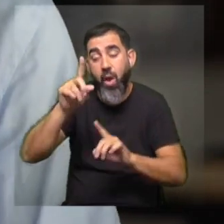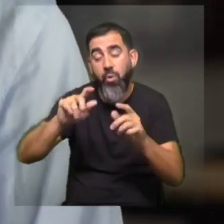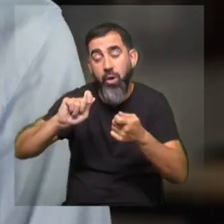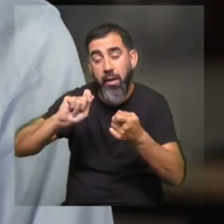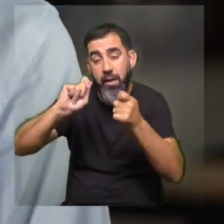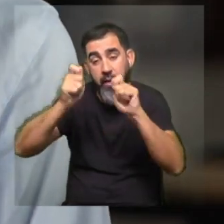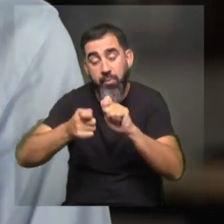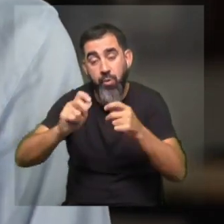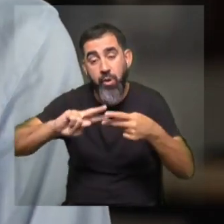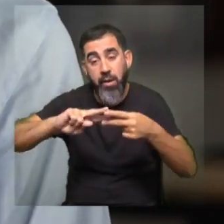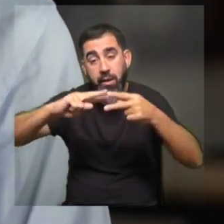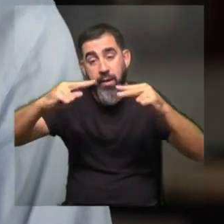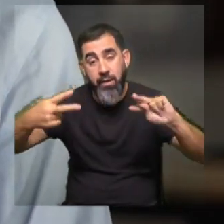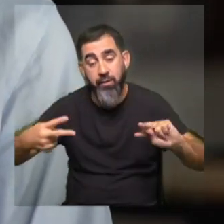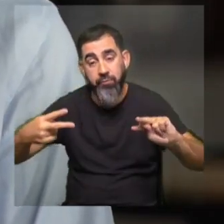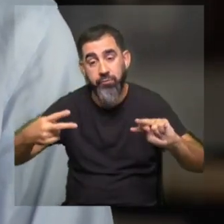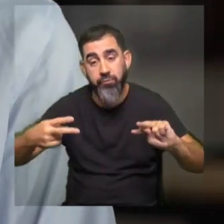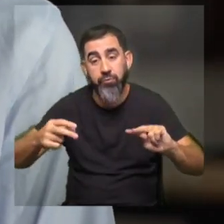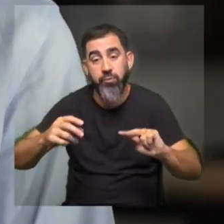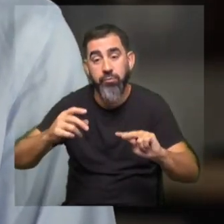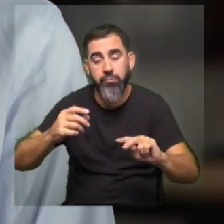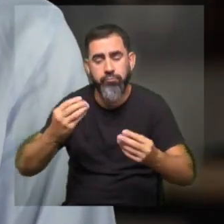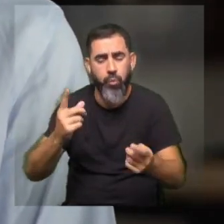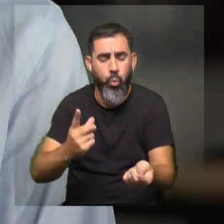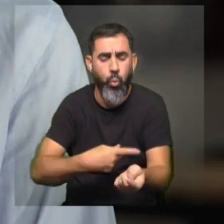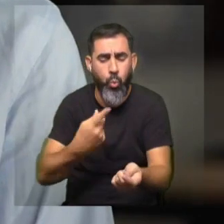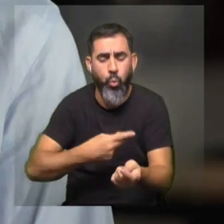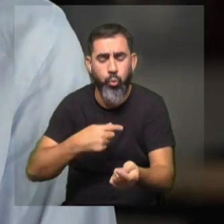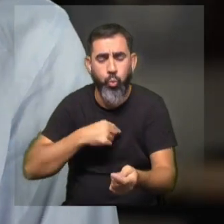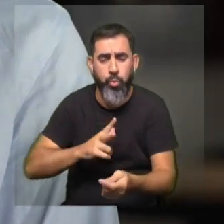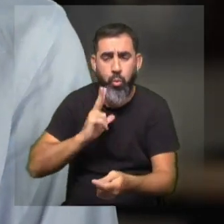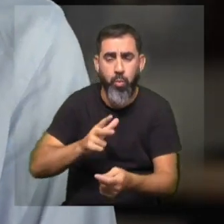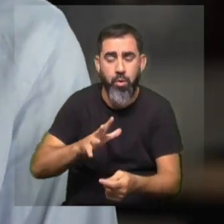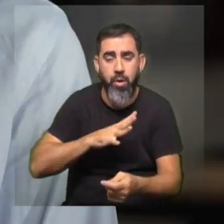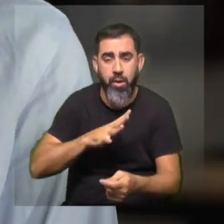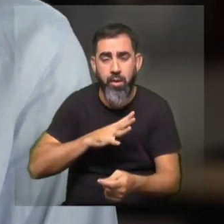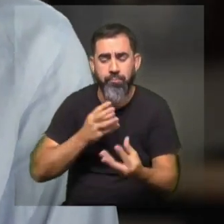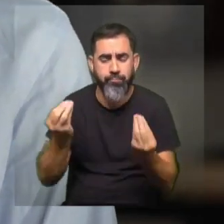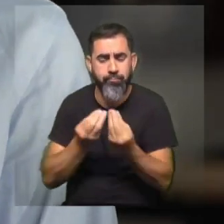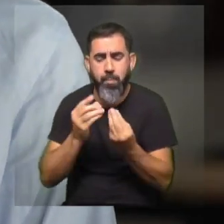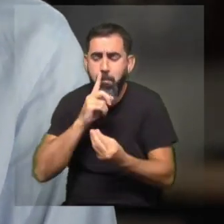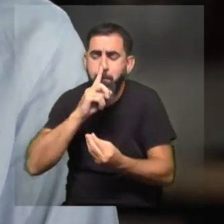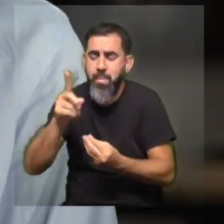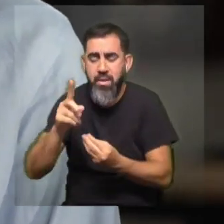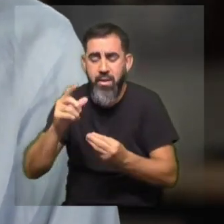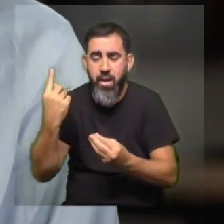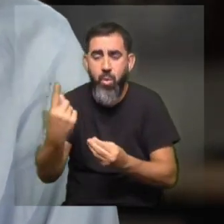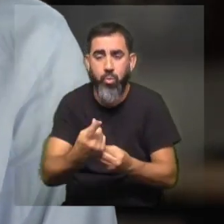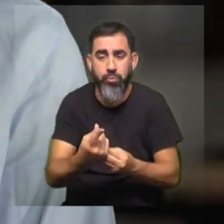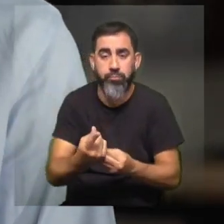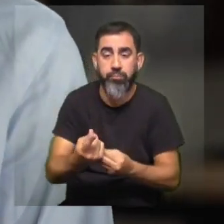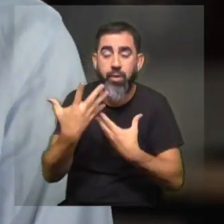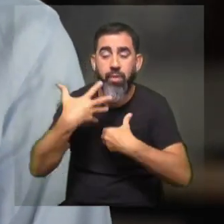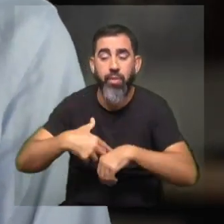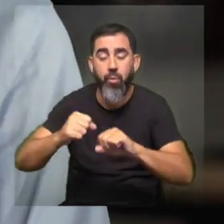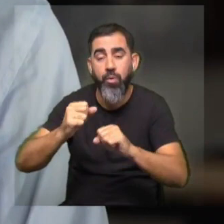variantes y variantes genéticas en general son súper frecuentes en nuestro genoma. Todos tenemos decenas de miles, entonces encontrar las